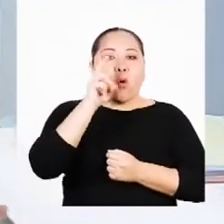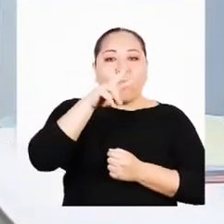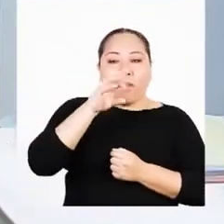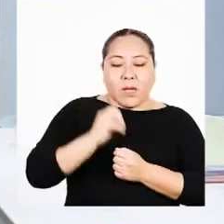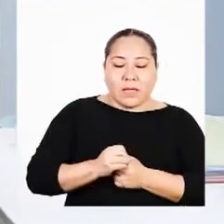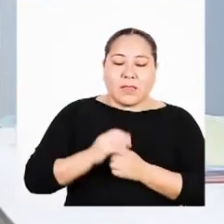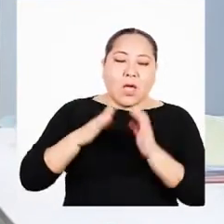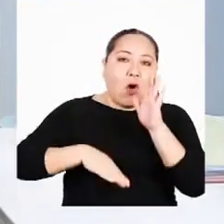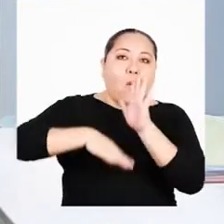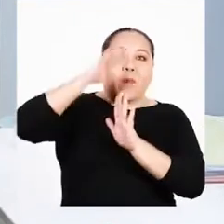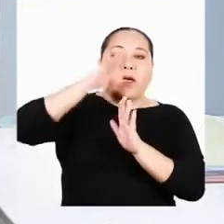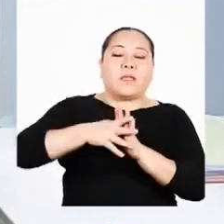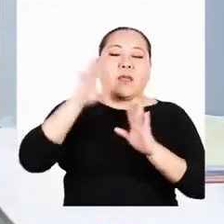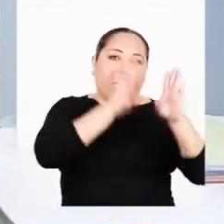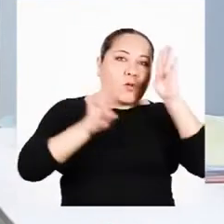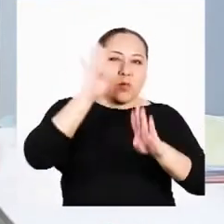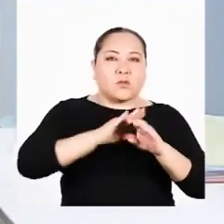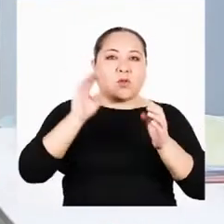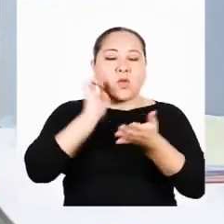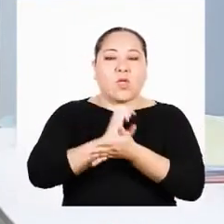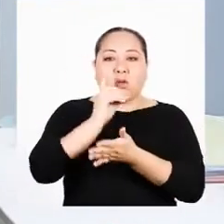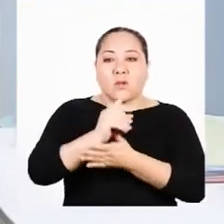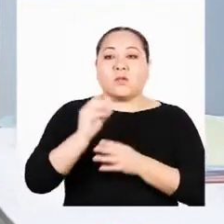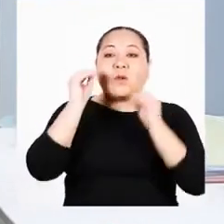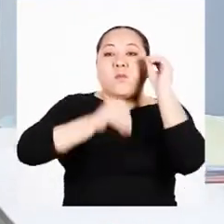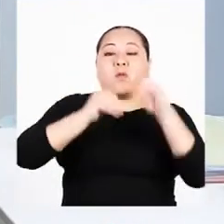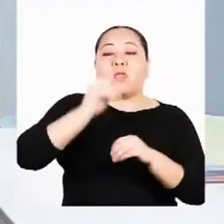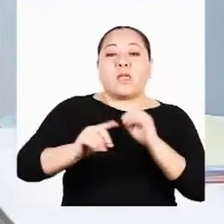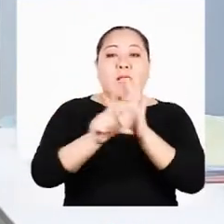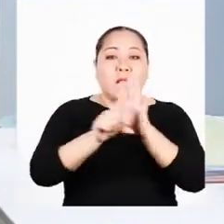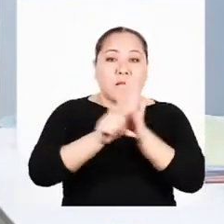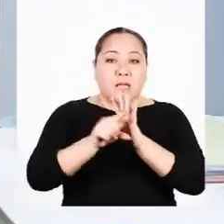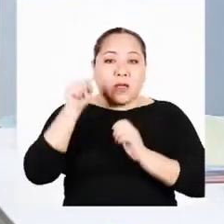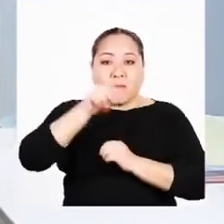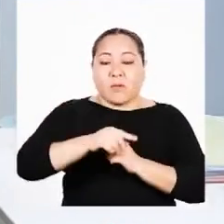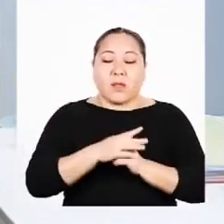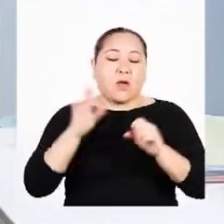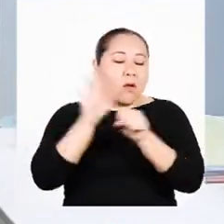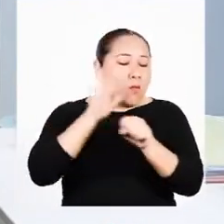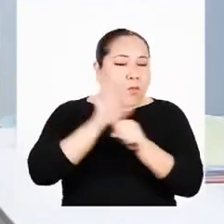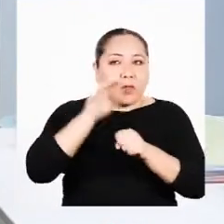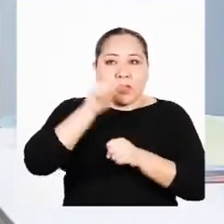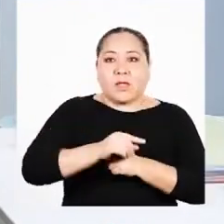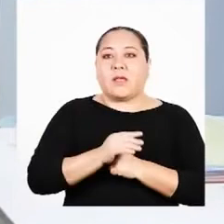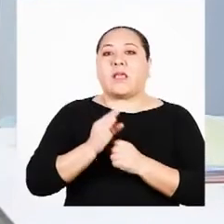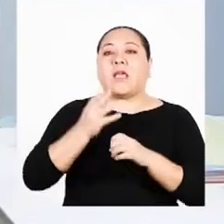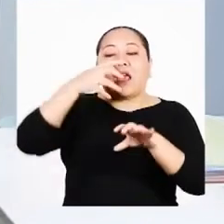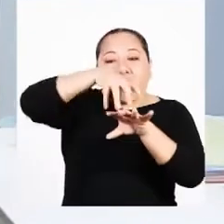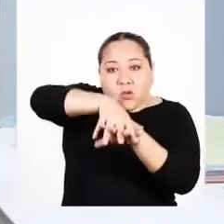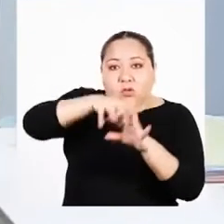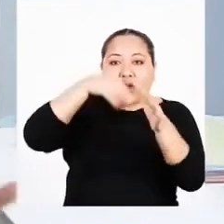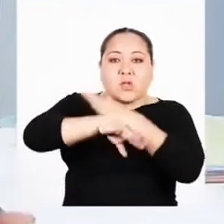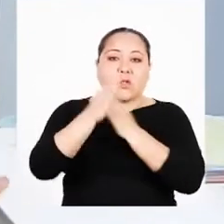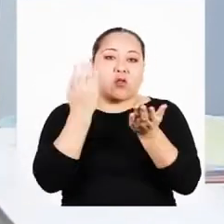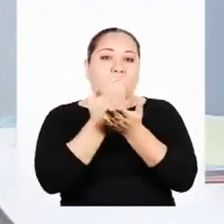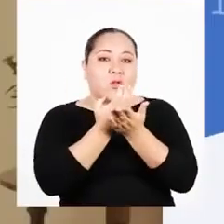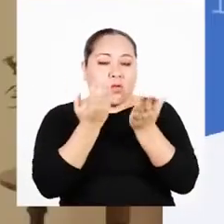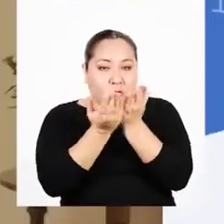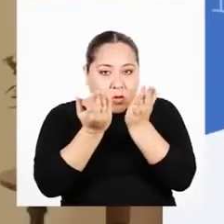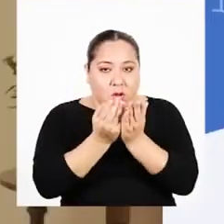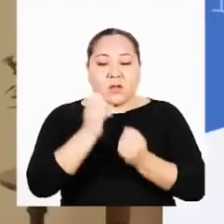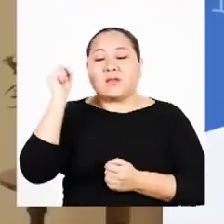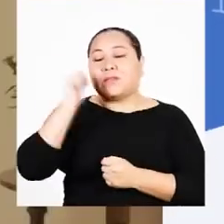XX, crece la preocupación por la educación y se establecen las leyes para la universalidad e inclusión en las